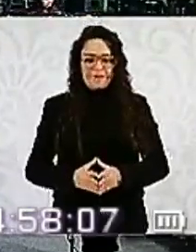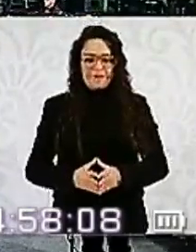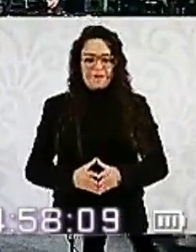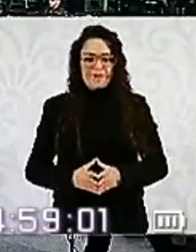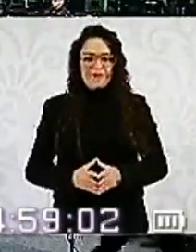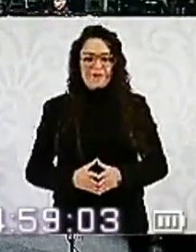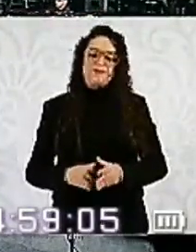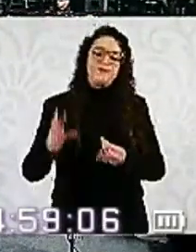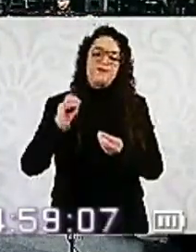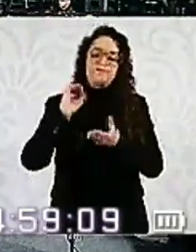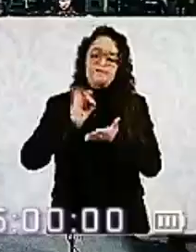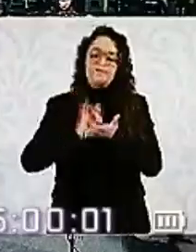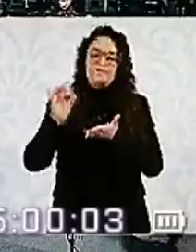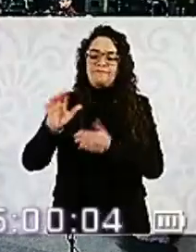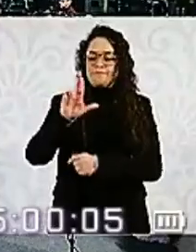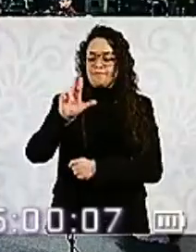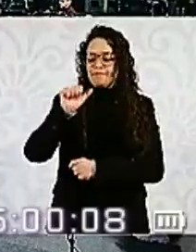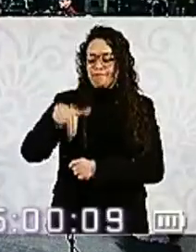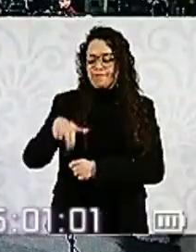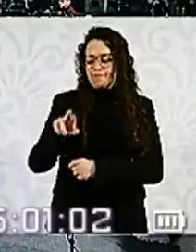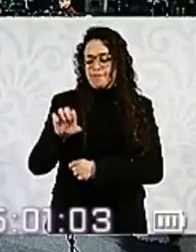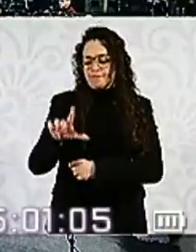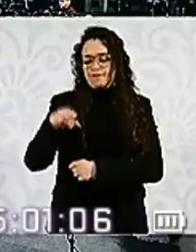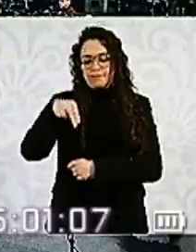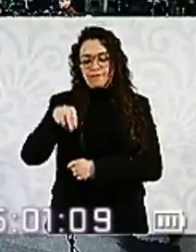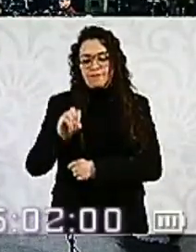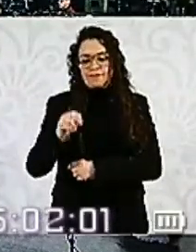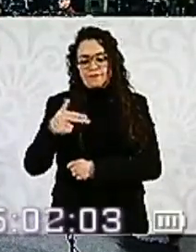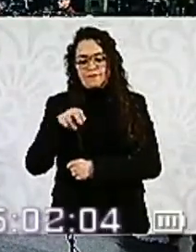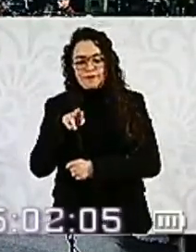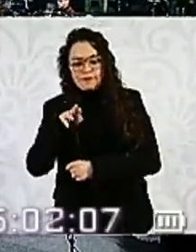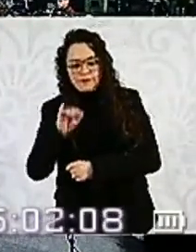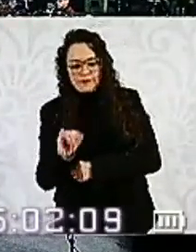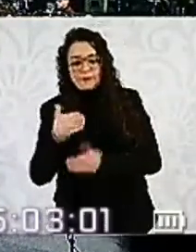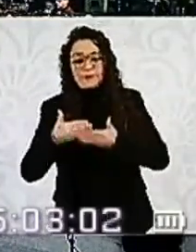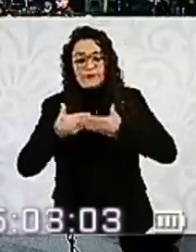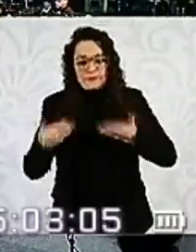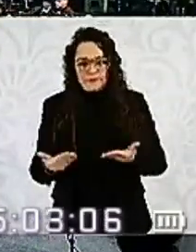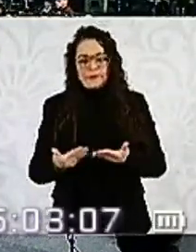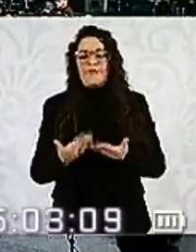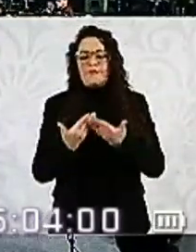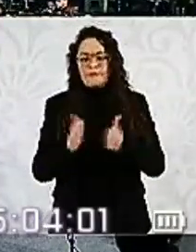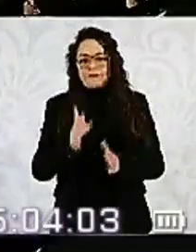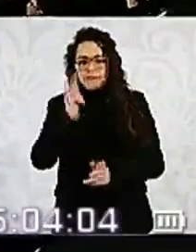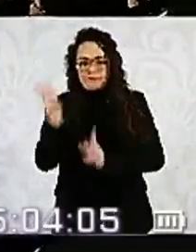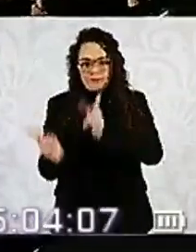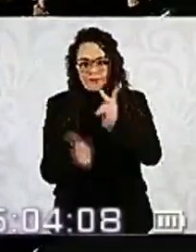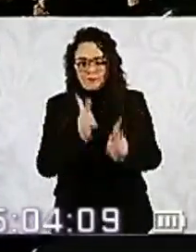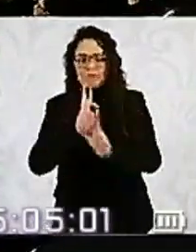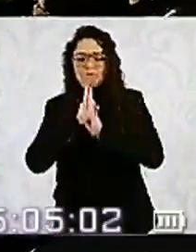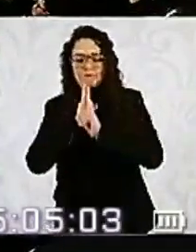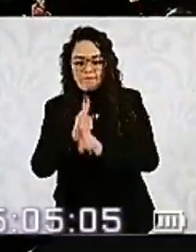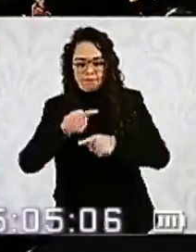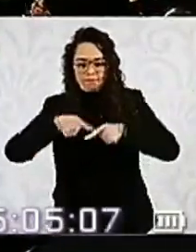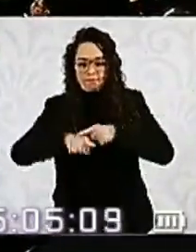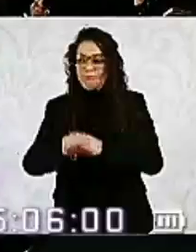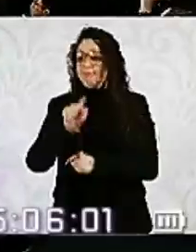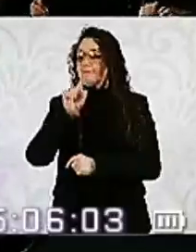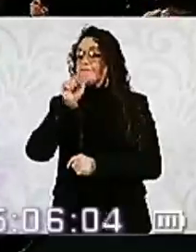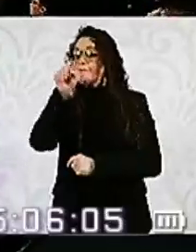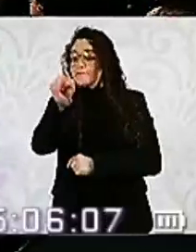Bueno, muchas gracias Raquel, muchas gracias Noemí, y ahora sí vamos a las preguntas. A ver, por acá.